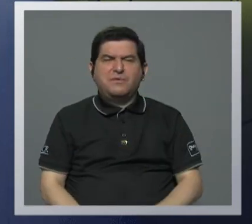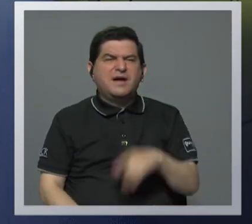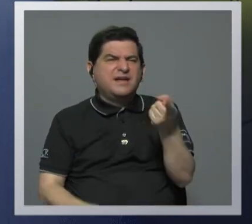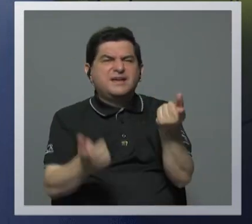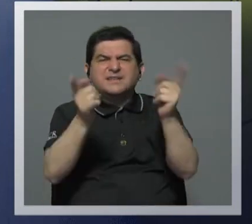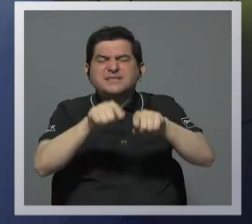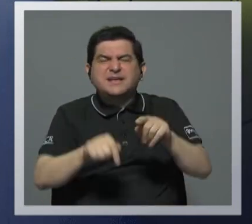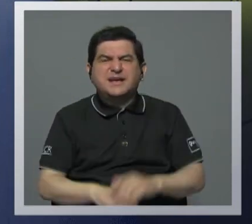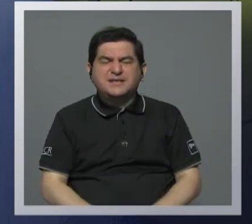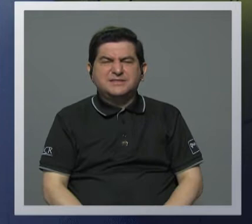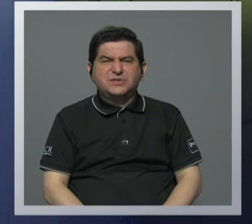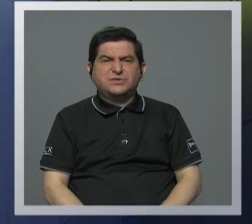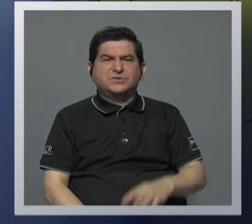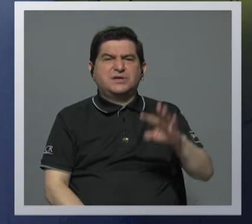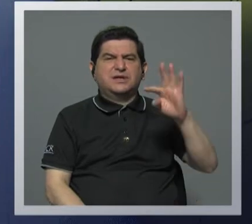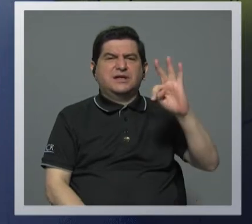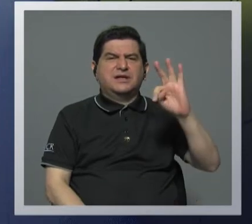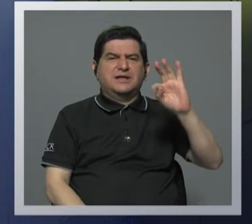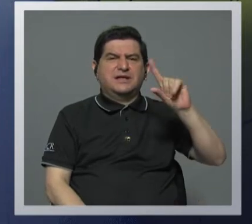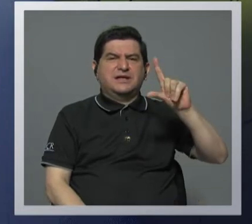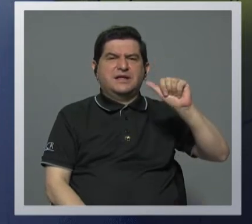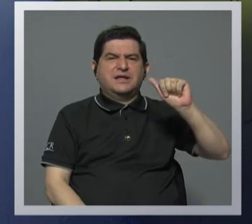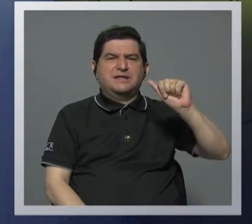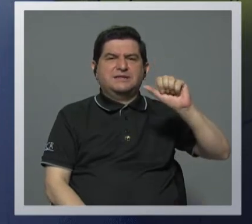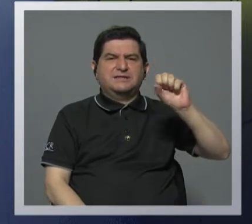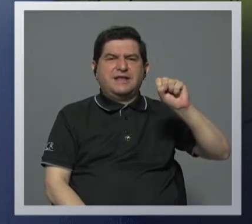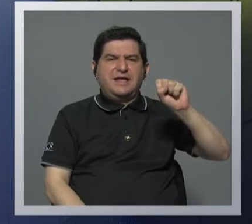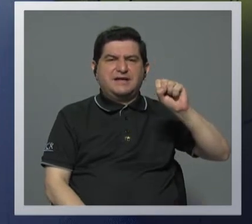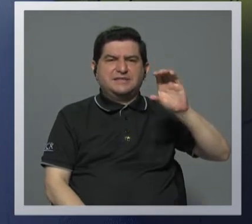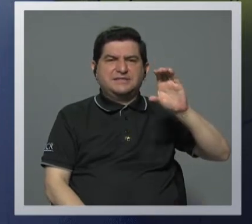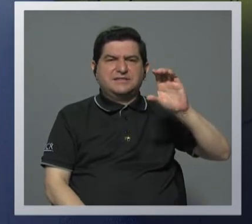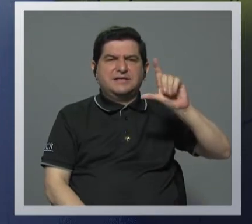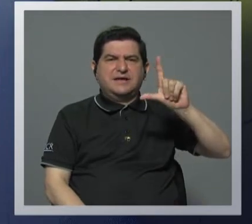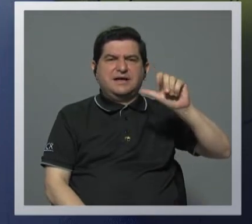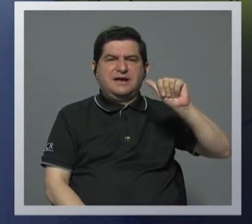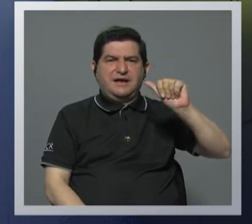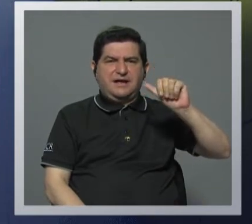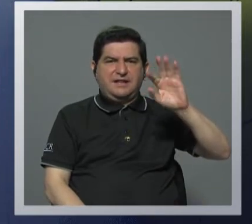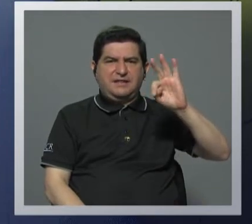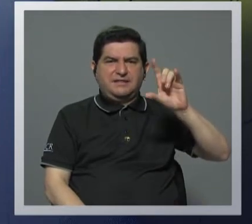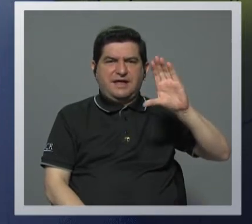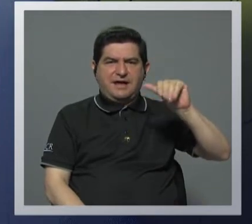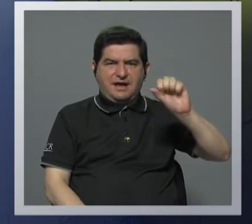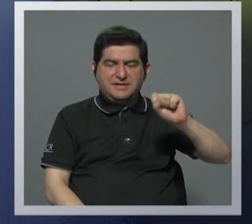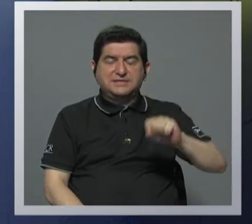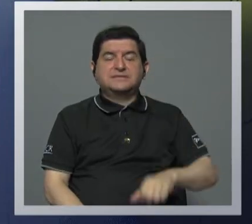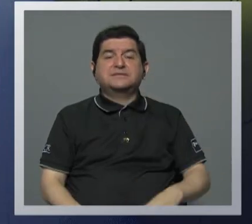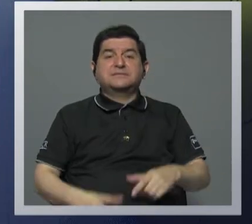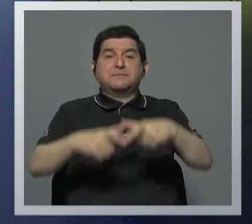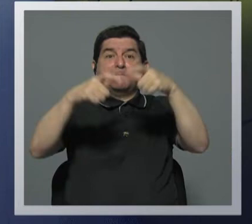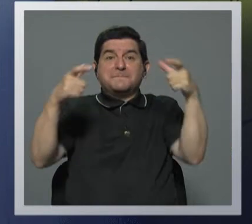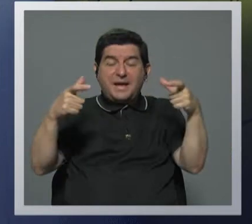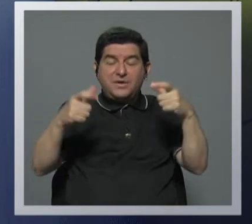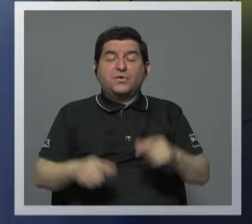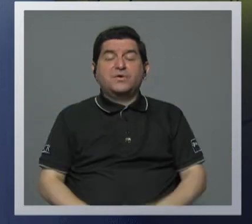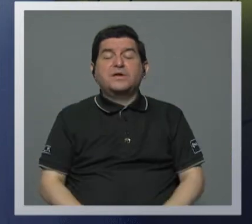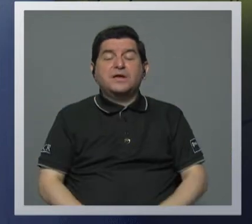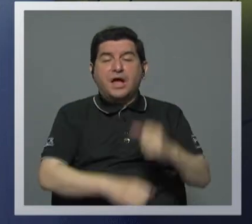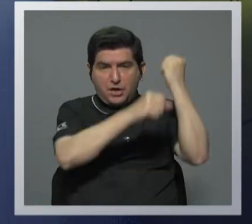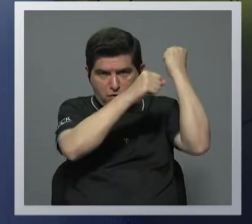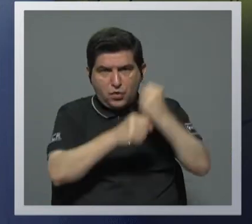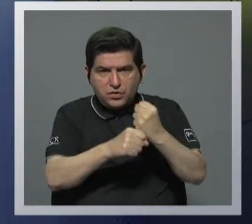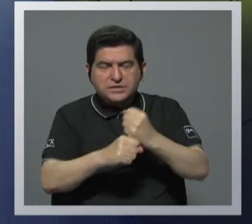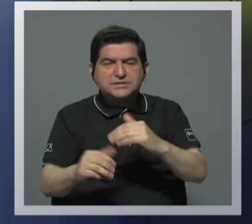los tlaxcaltecas y los otomíes fueron la mayor parte de los que conquistan la